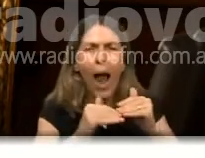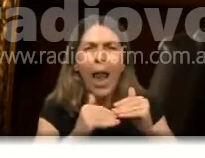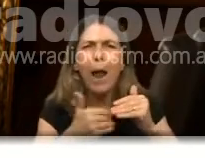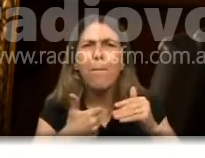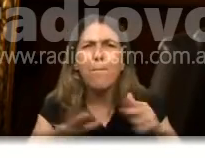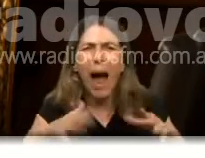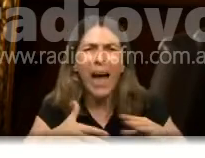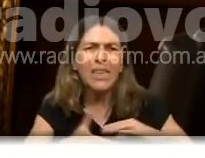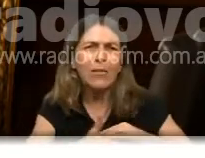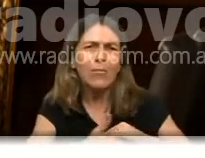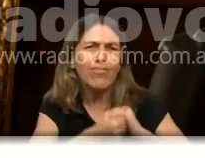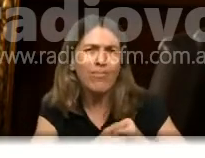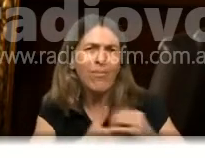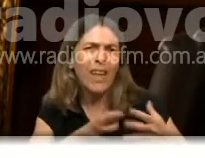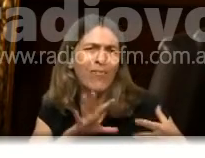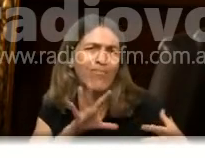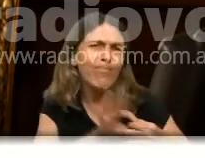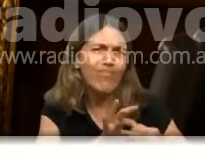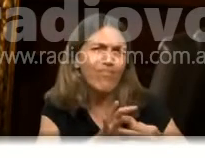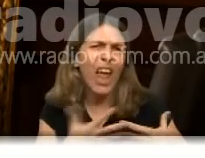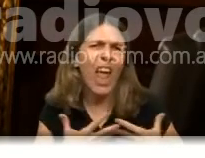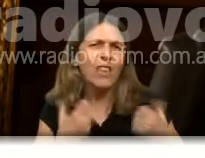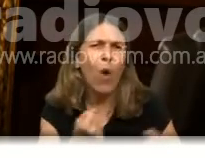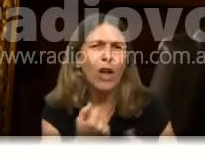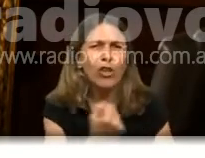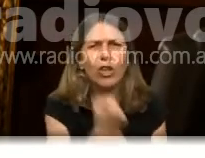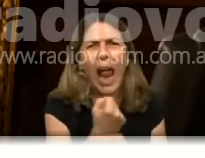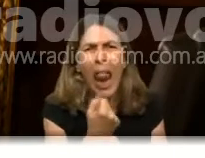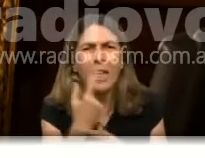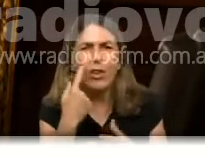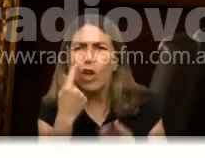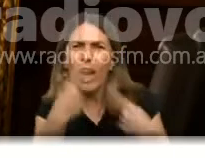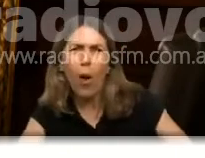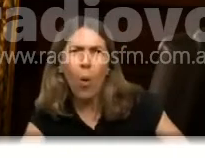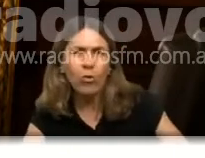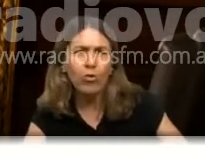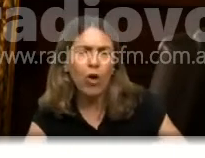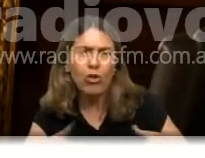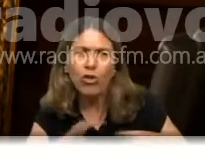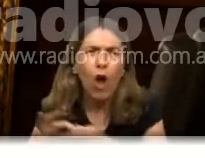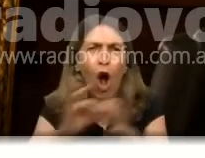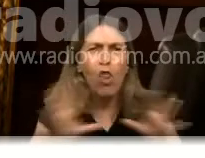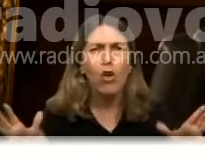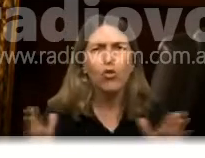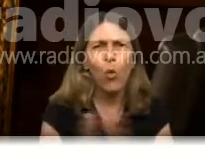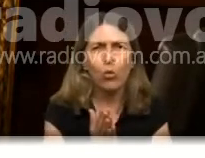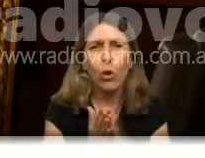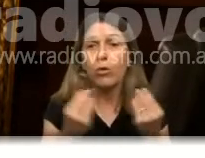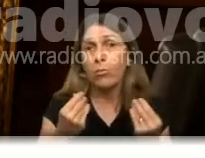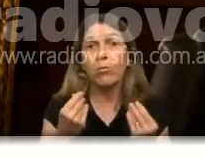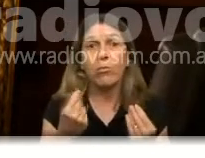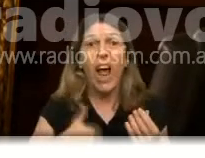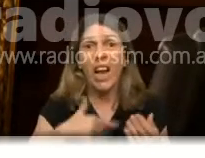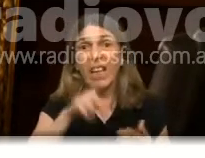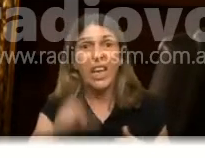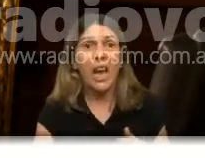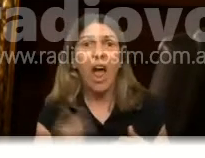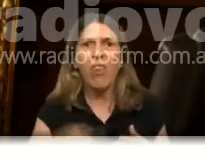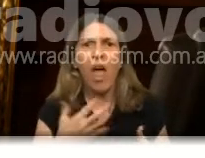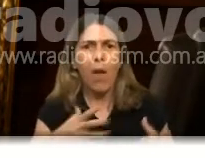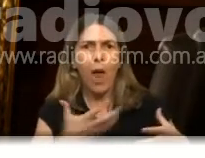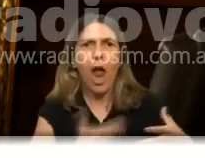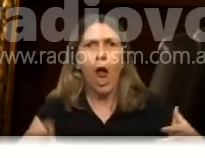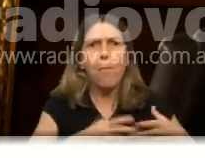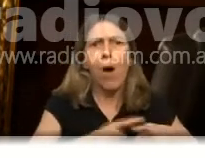manos esfuerzos talentos recursos la argentina se merece que desde la política y la sociedad se